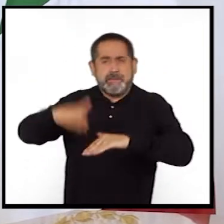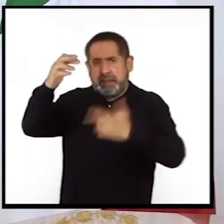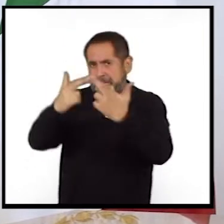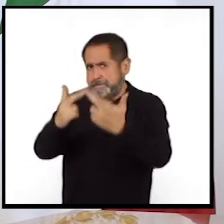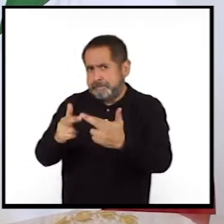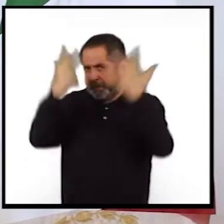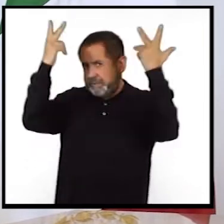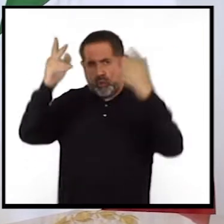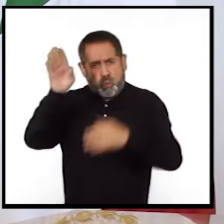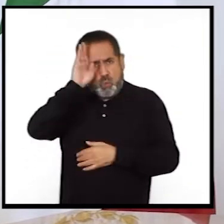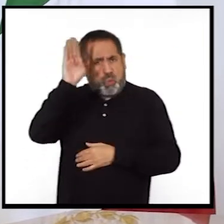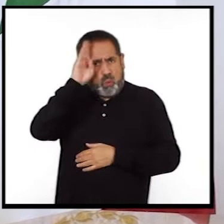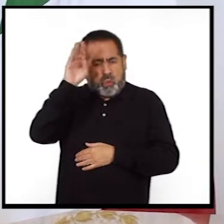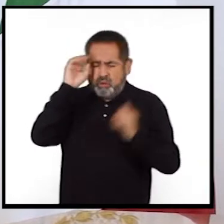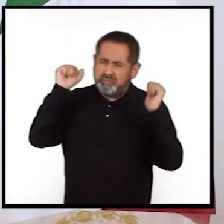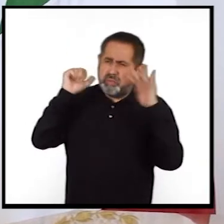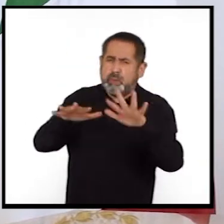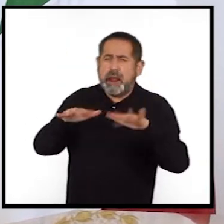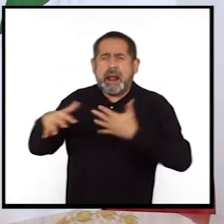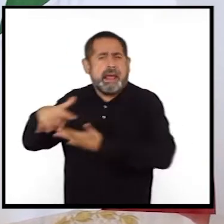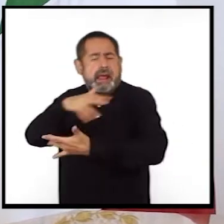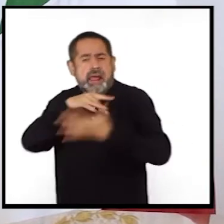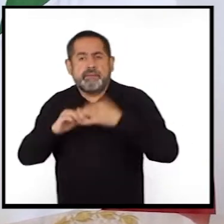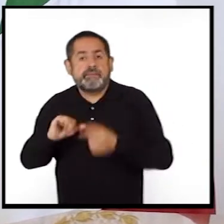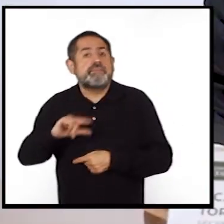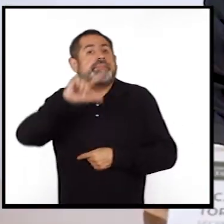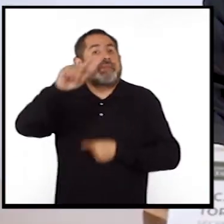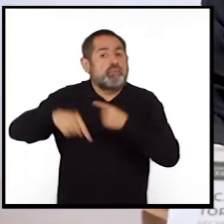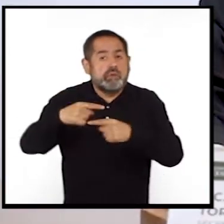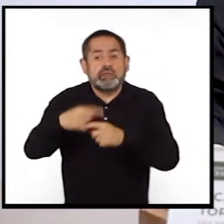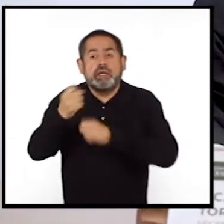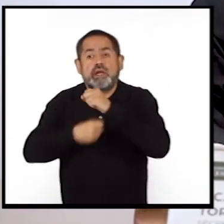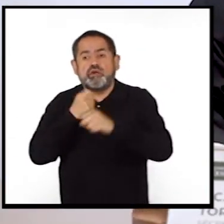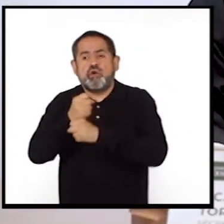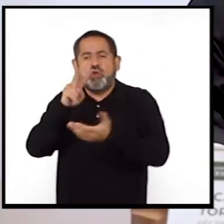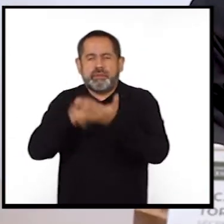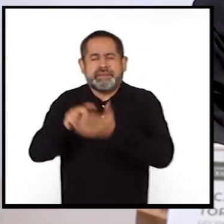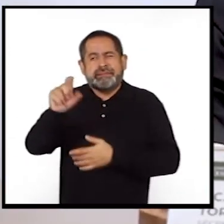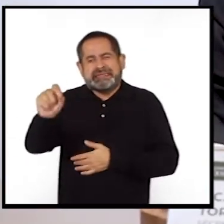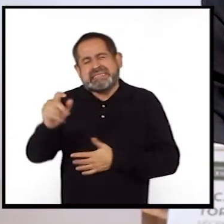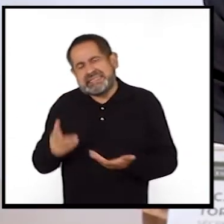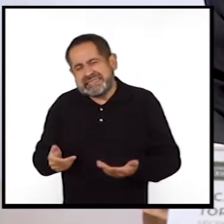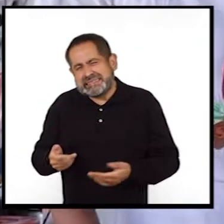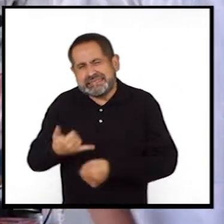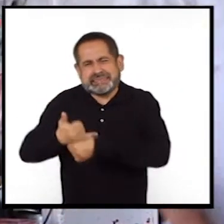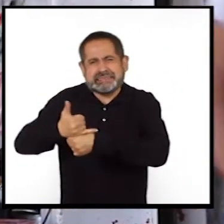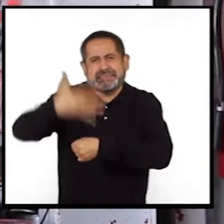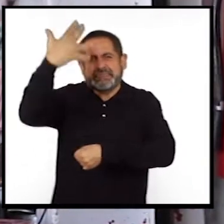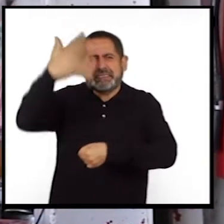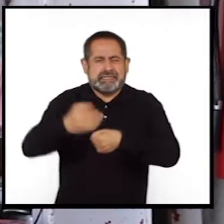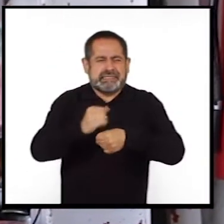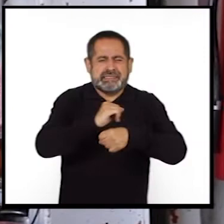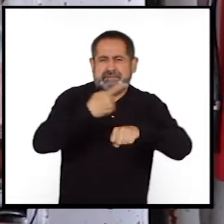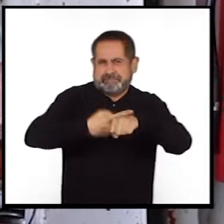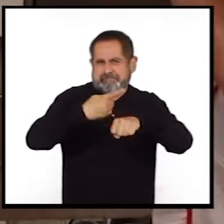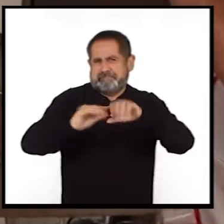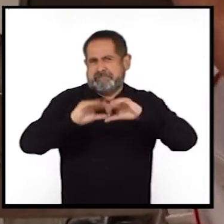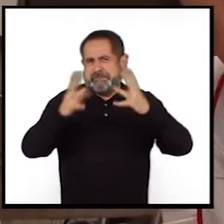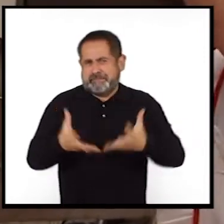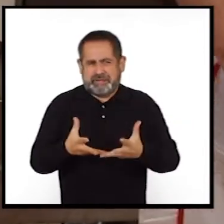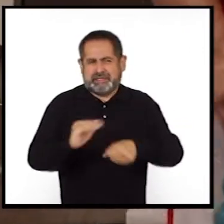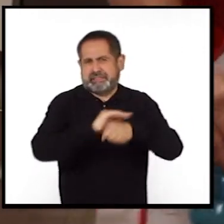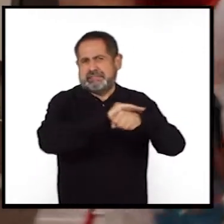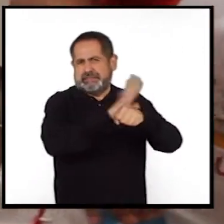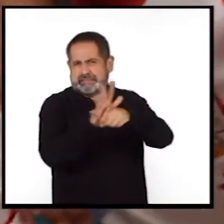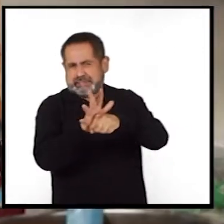personas, superando todas las expectativas. En el 2020, la pandemia ocasionada por